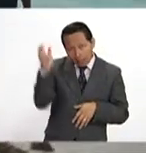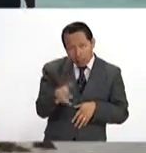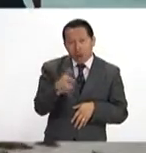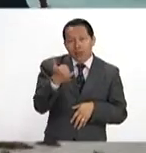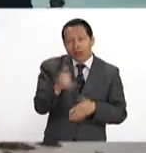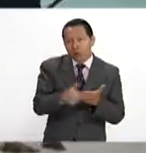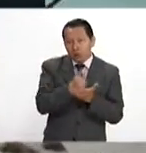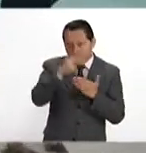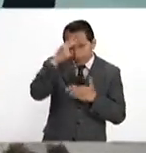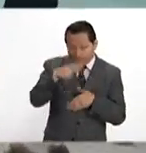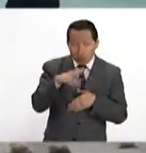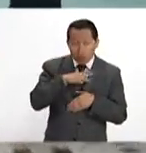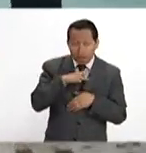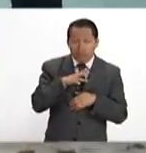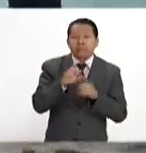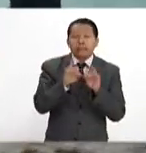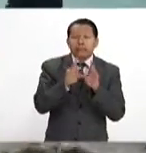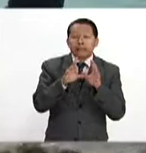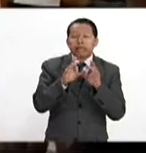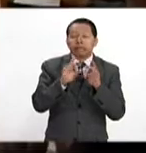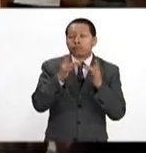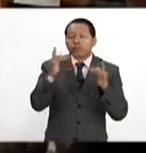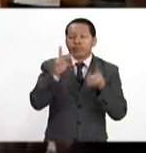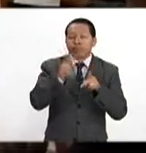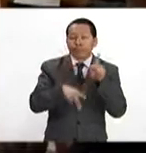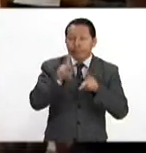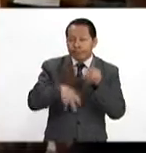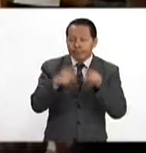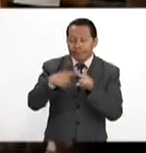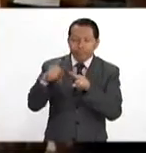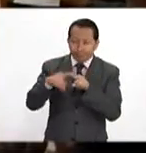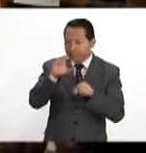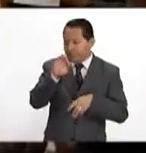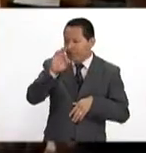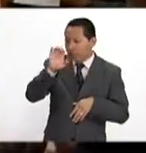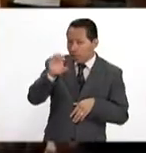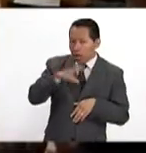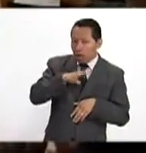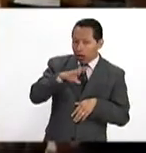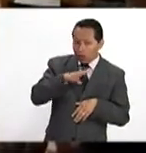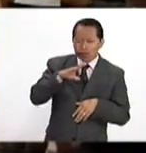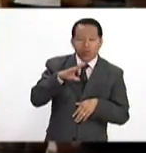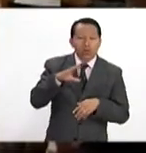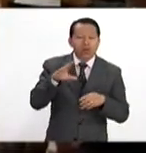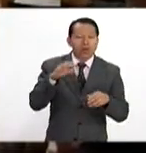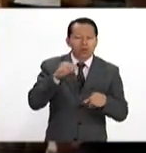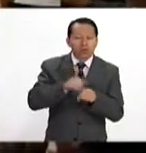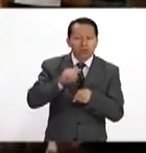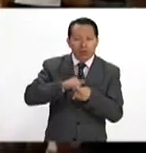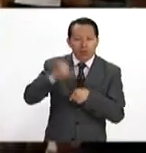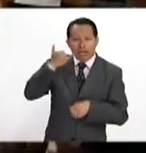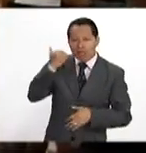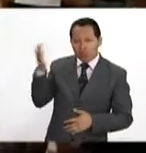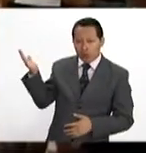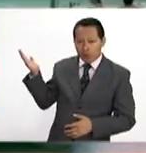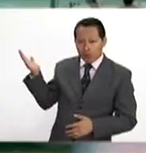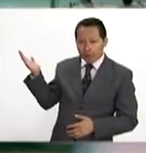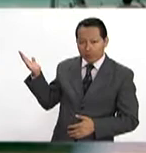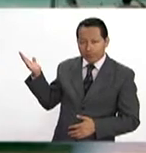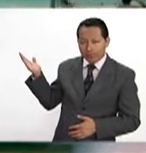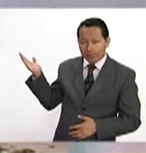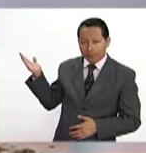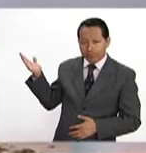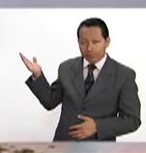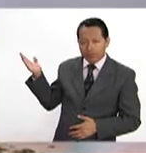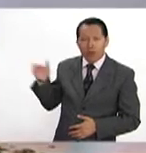Se reportaron cortes de luz allá en Veracruz. La Comisión Federal de Electricidad dispuso este teléfono y